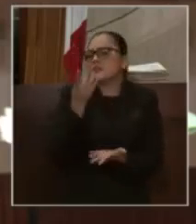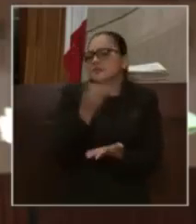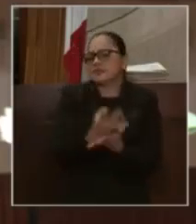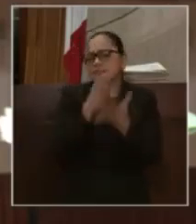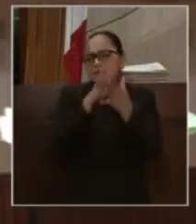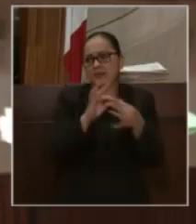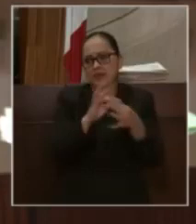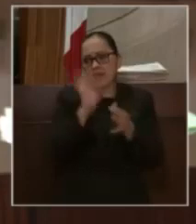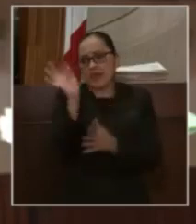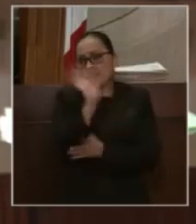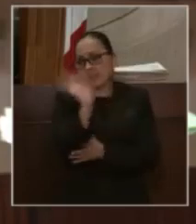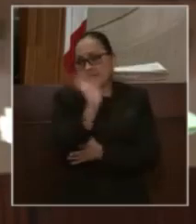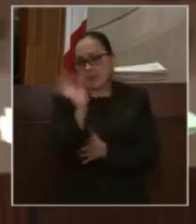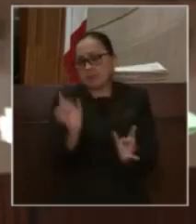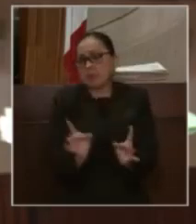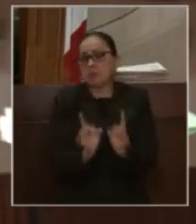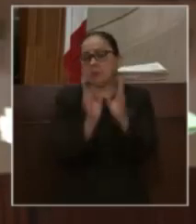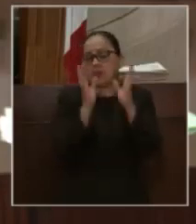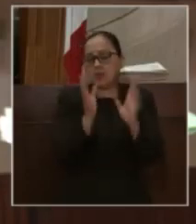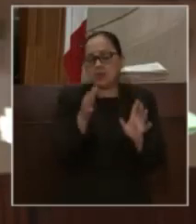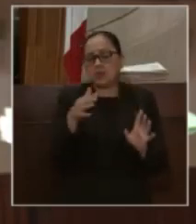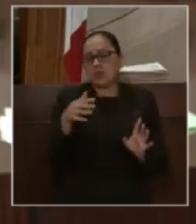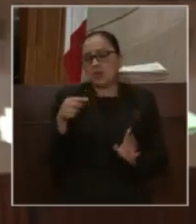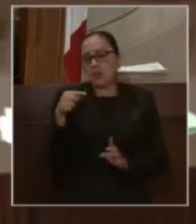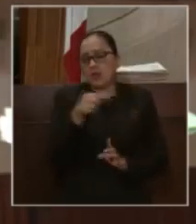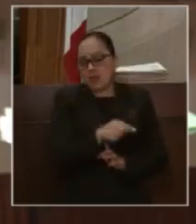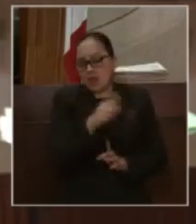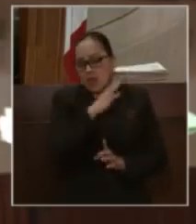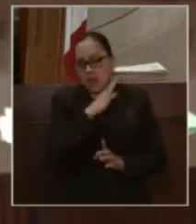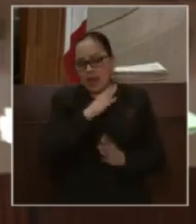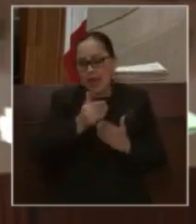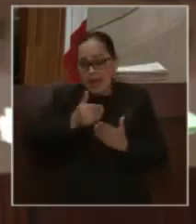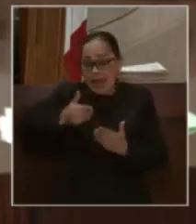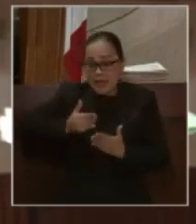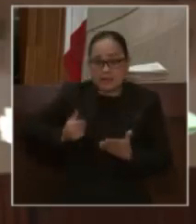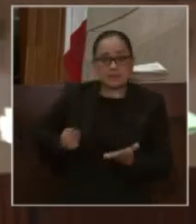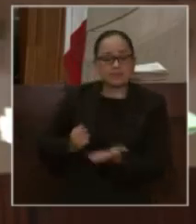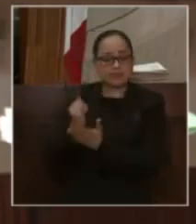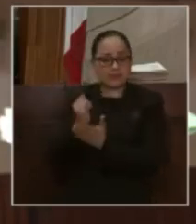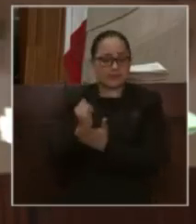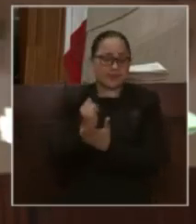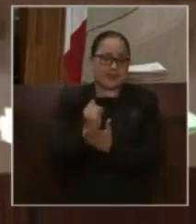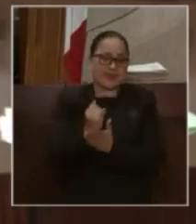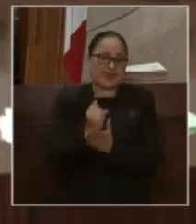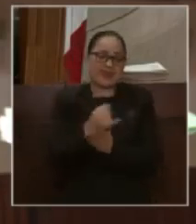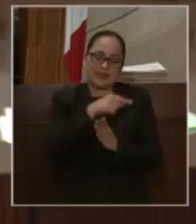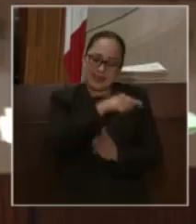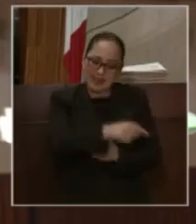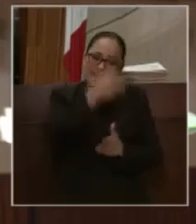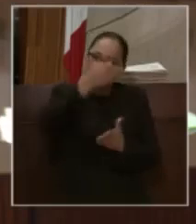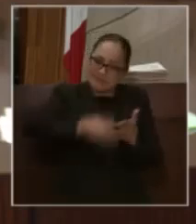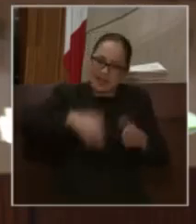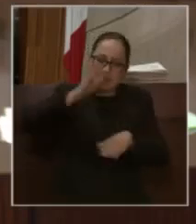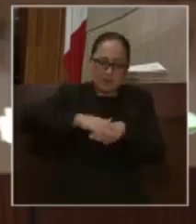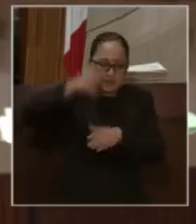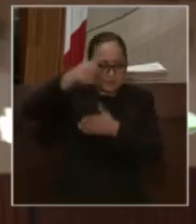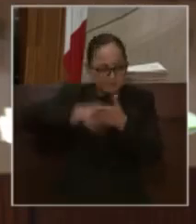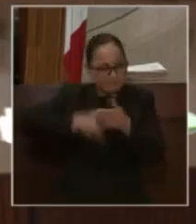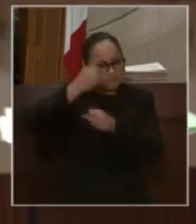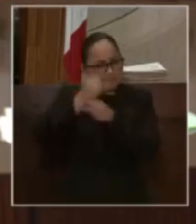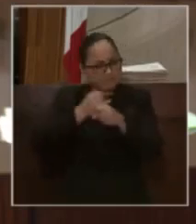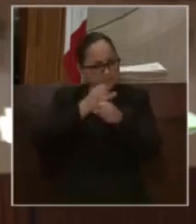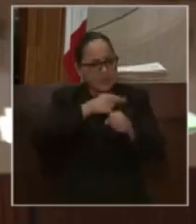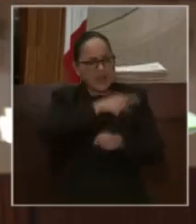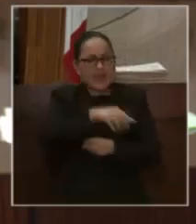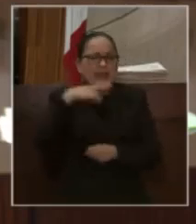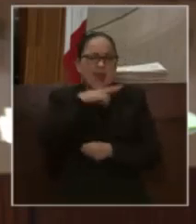señalando que por alguna razón pues hubo una precipitación por parte de la autoridad administrativa con